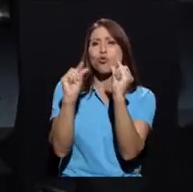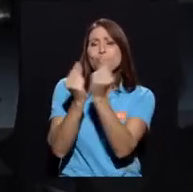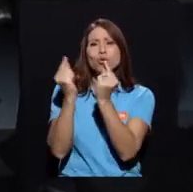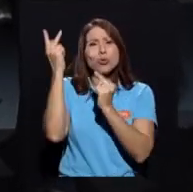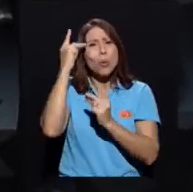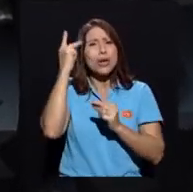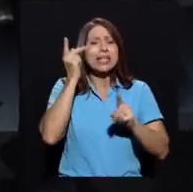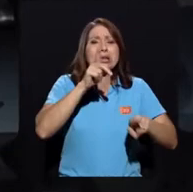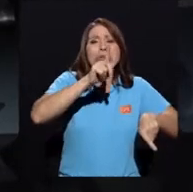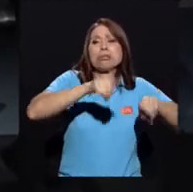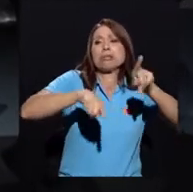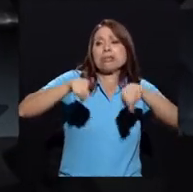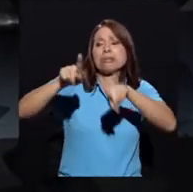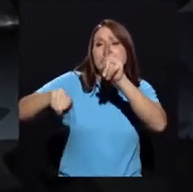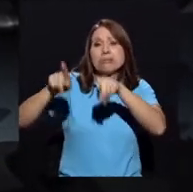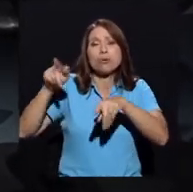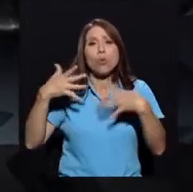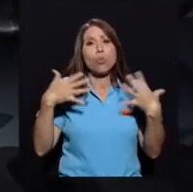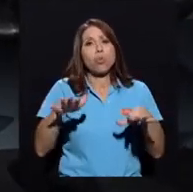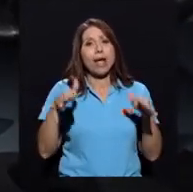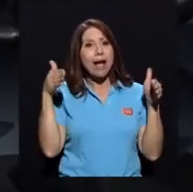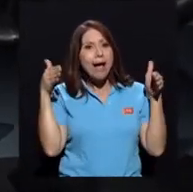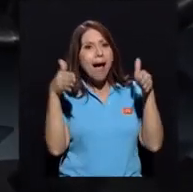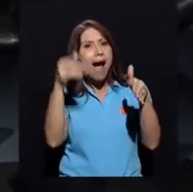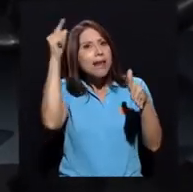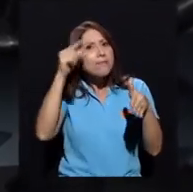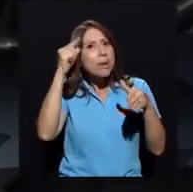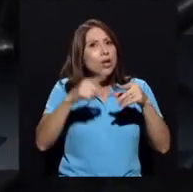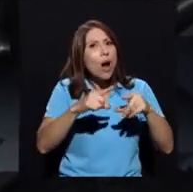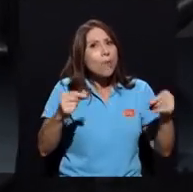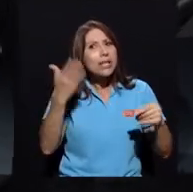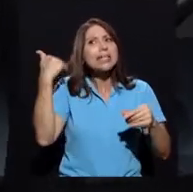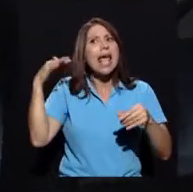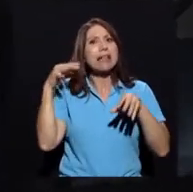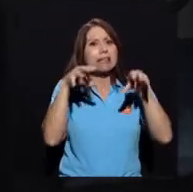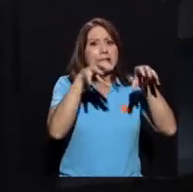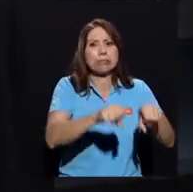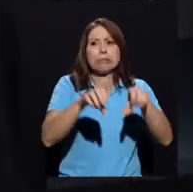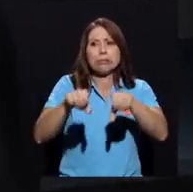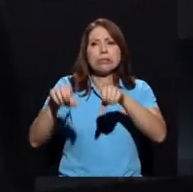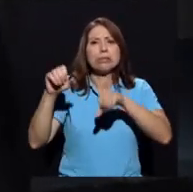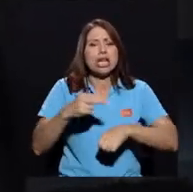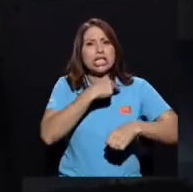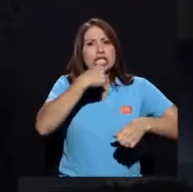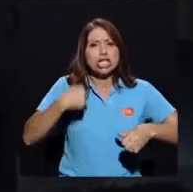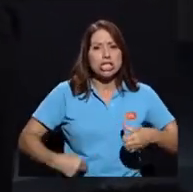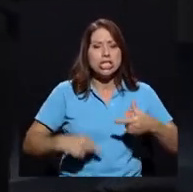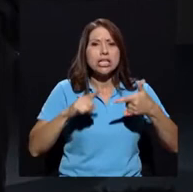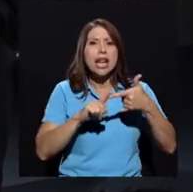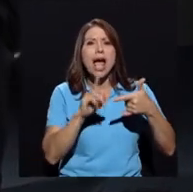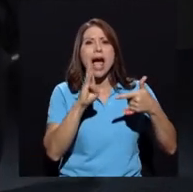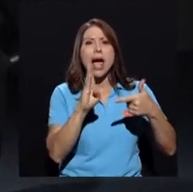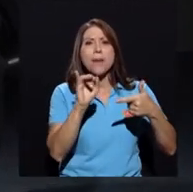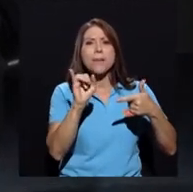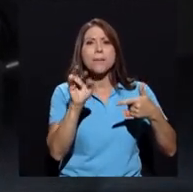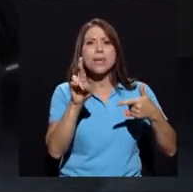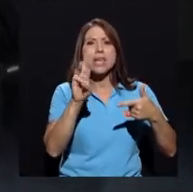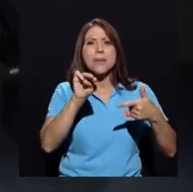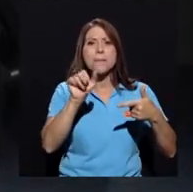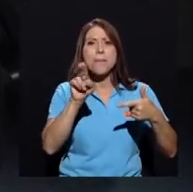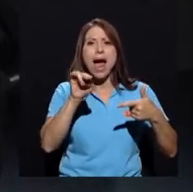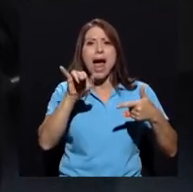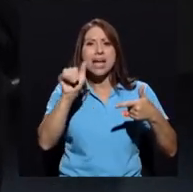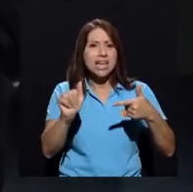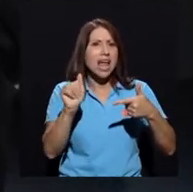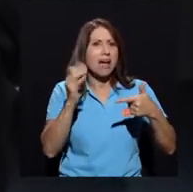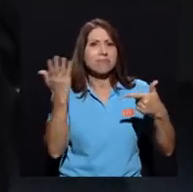variopintos, al imperio japonés, que había invadido sus tierras, China, había invadido Birmania, habían invadido todo lo que podían